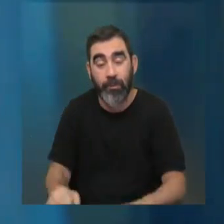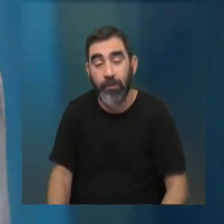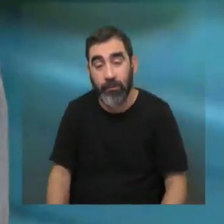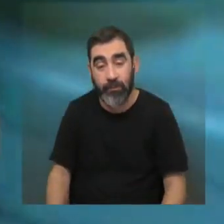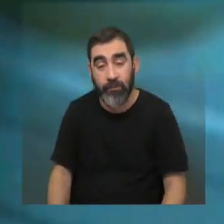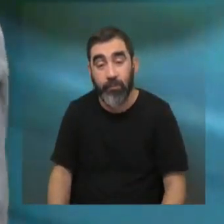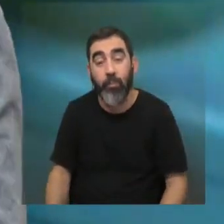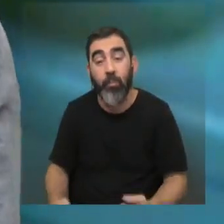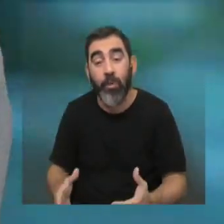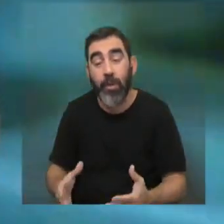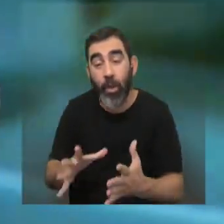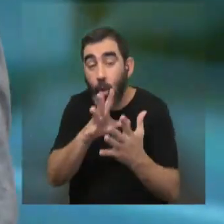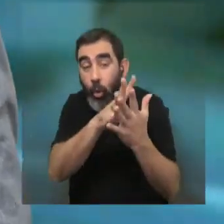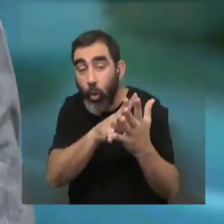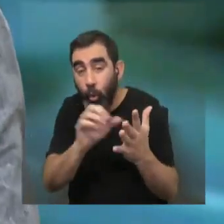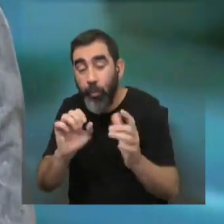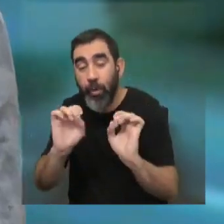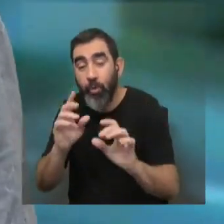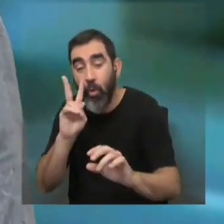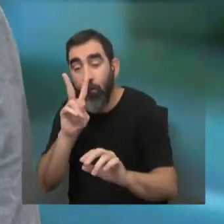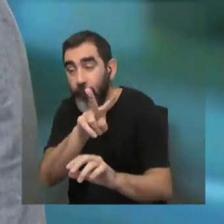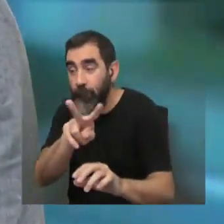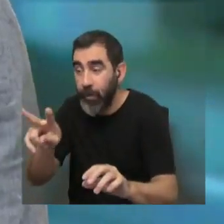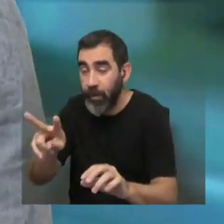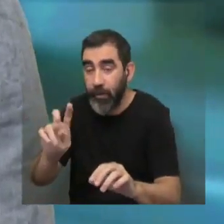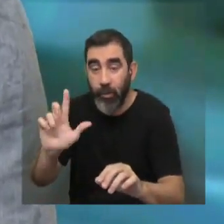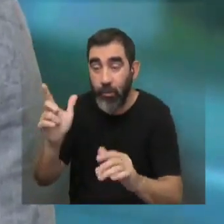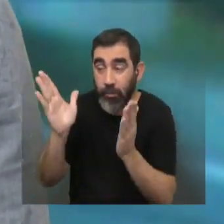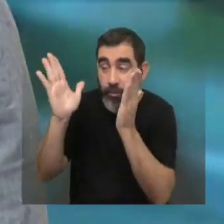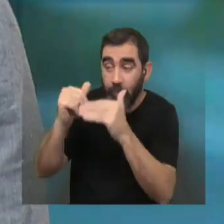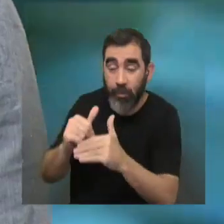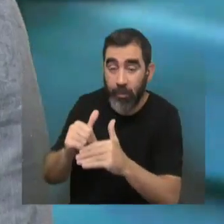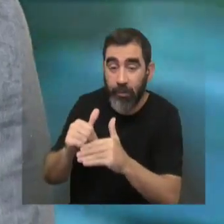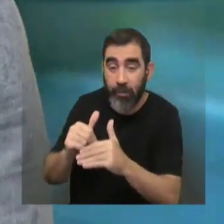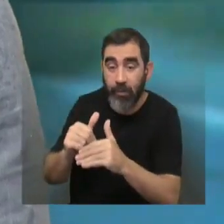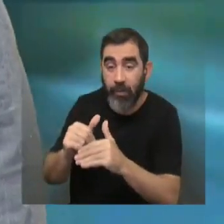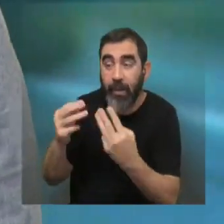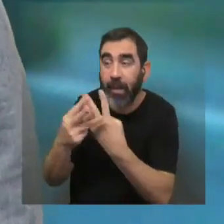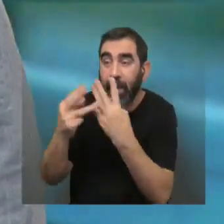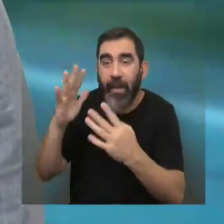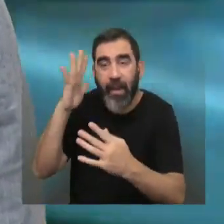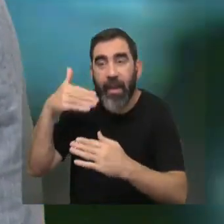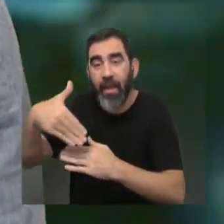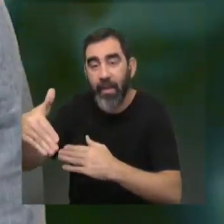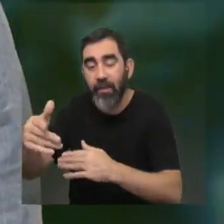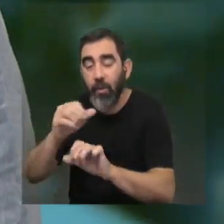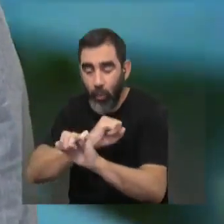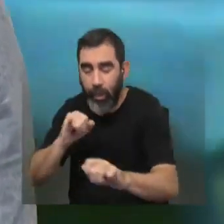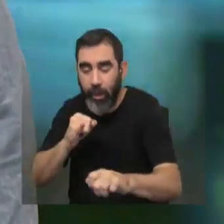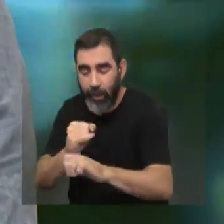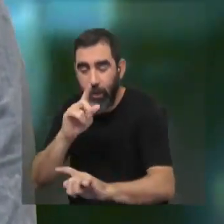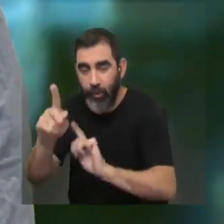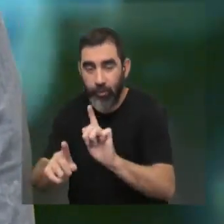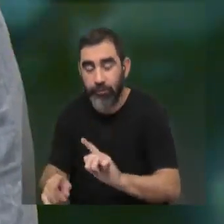lo que hace es imita solamente lo que ve y no tiene poder de generalización. Entonces es esperable que... El